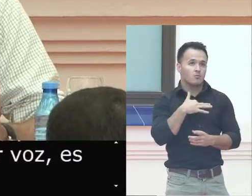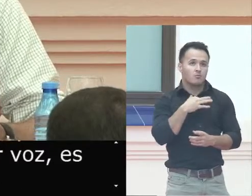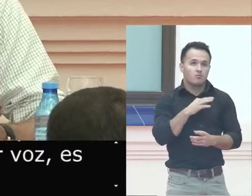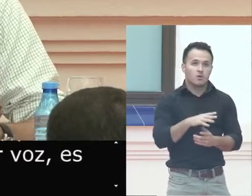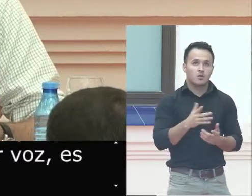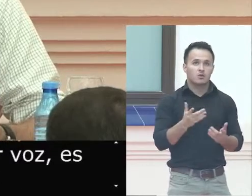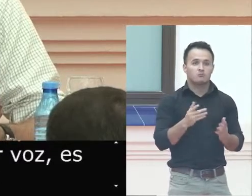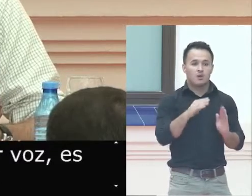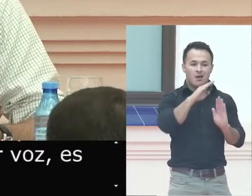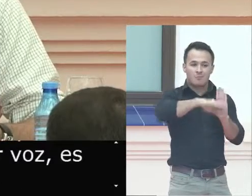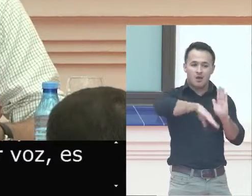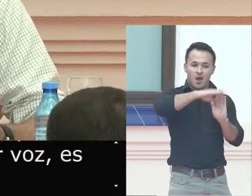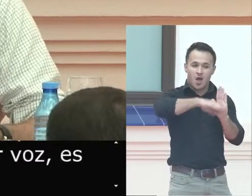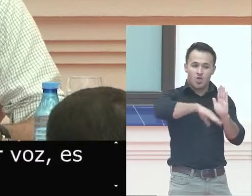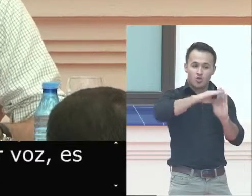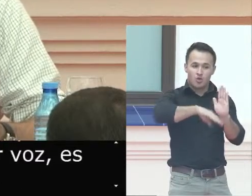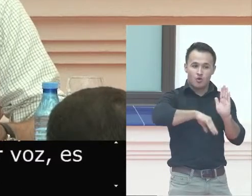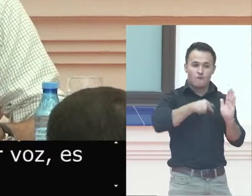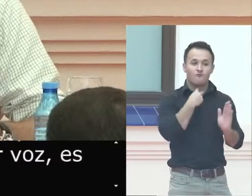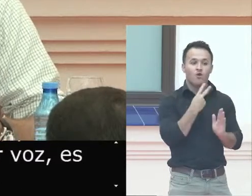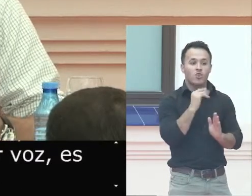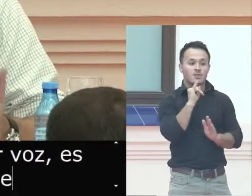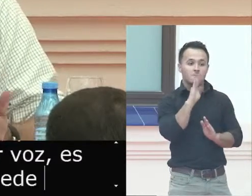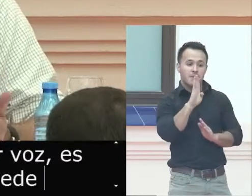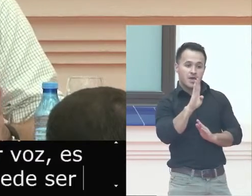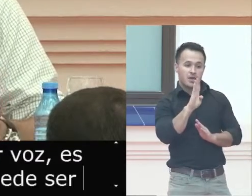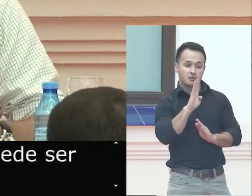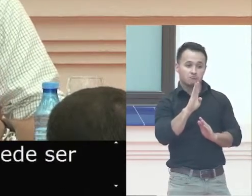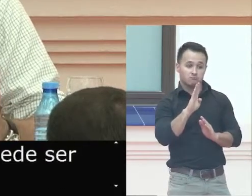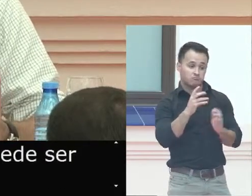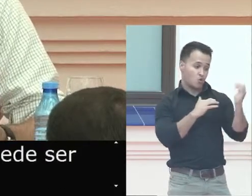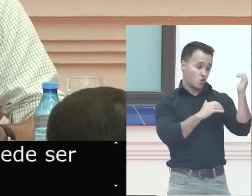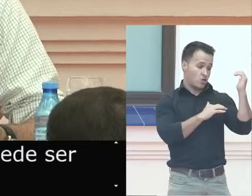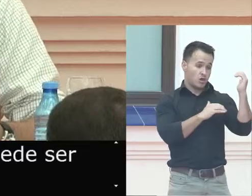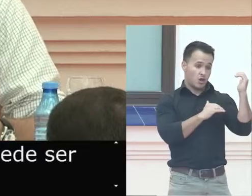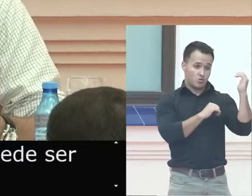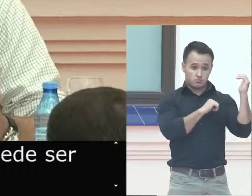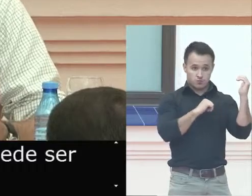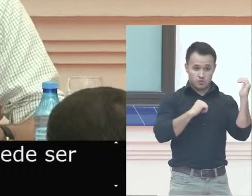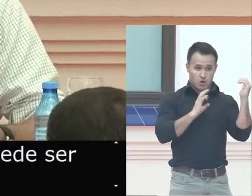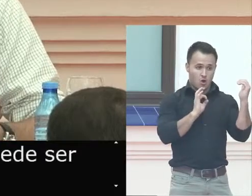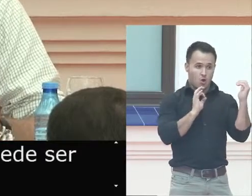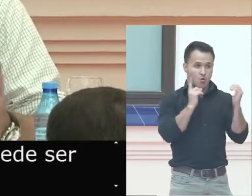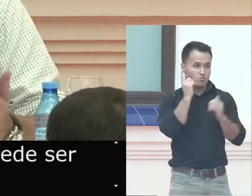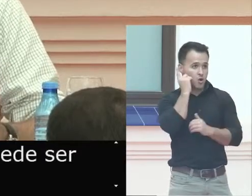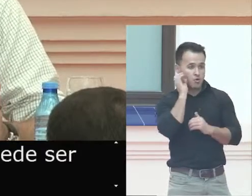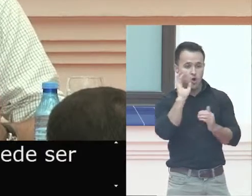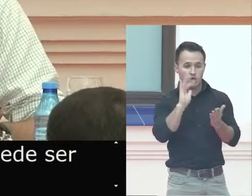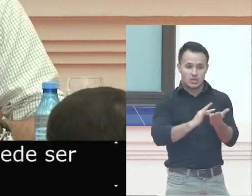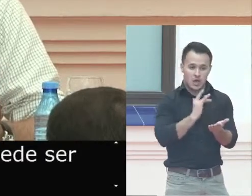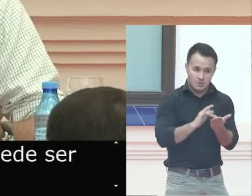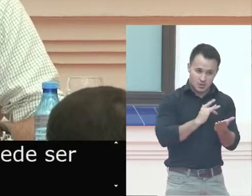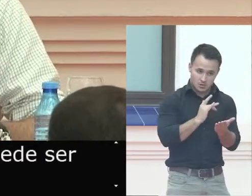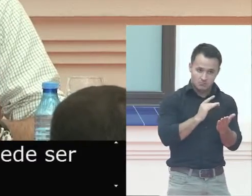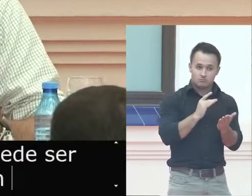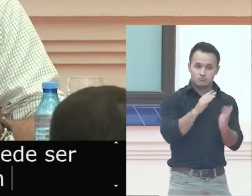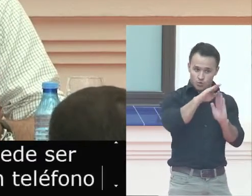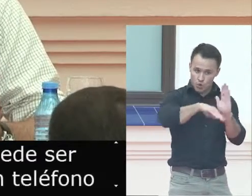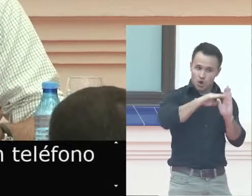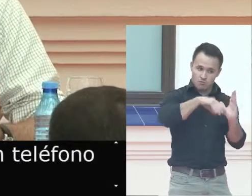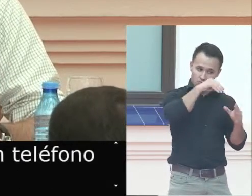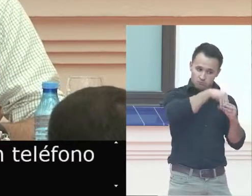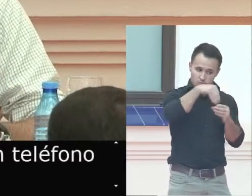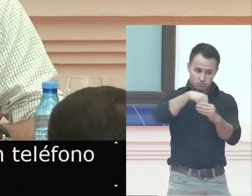una aplicación de voz IP que funcione en un ordenador personal o en un teléfono móvil o en una tableta o en